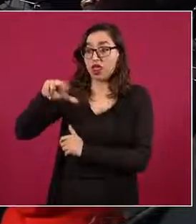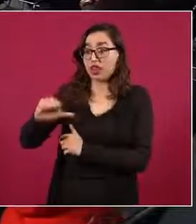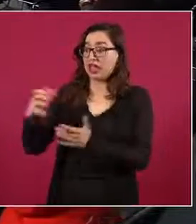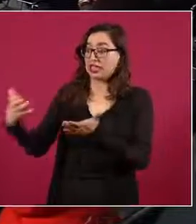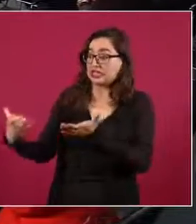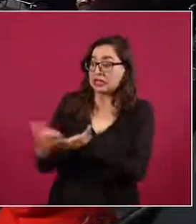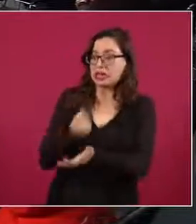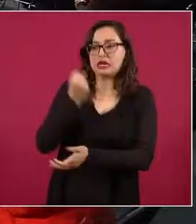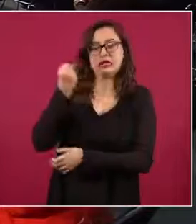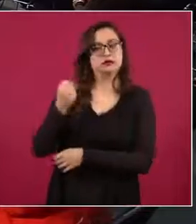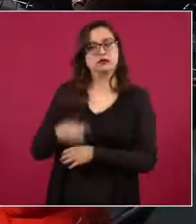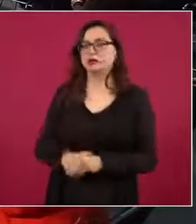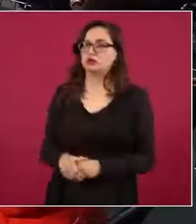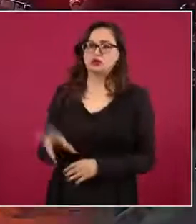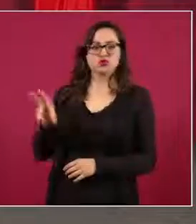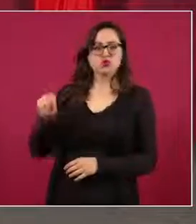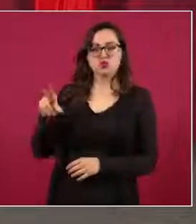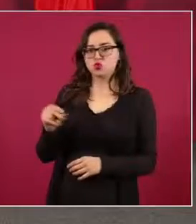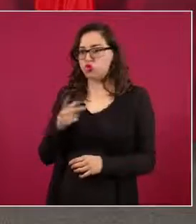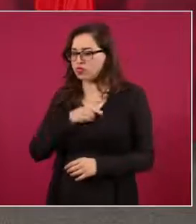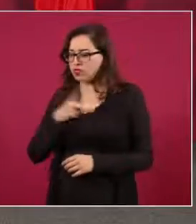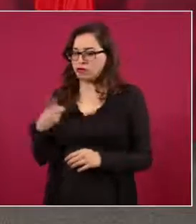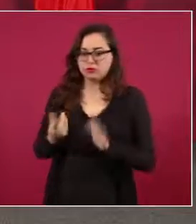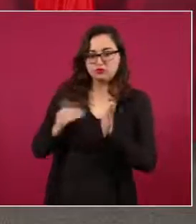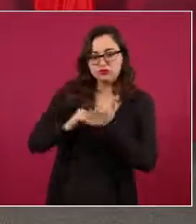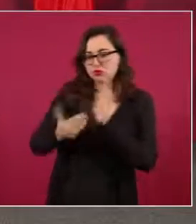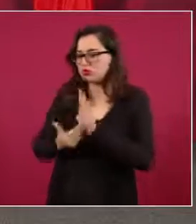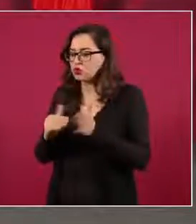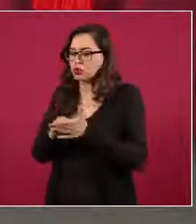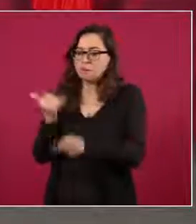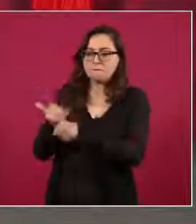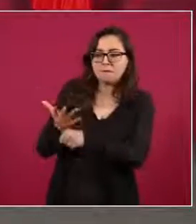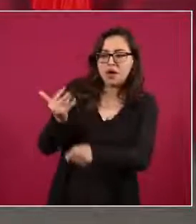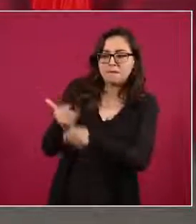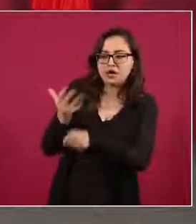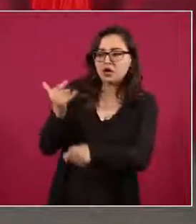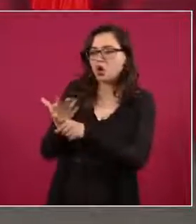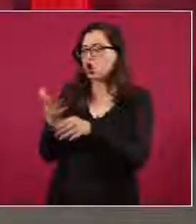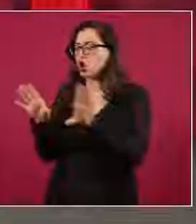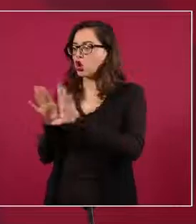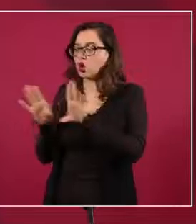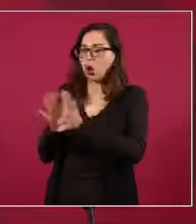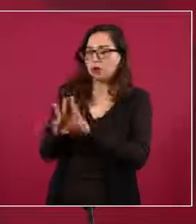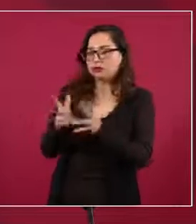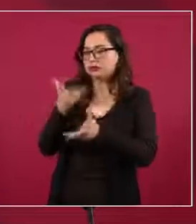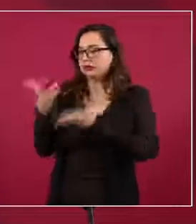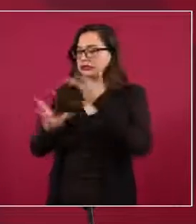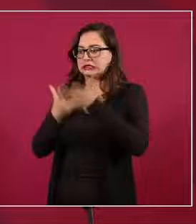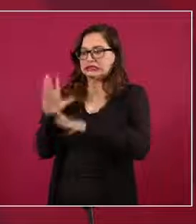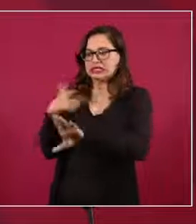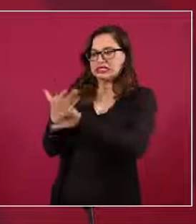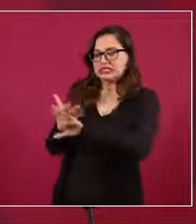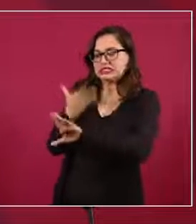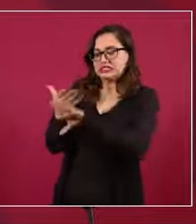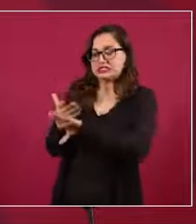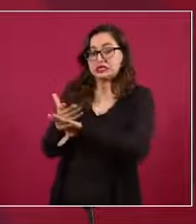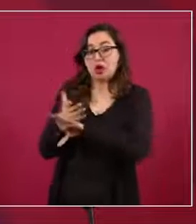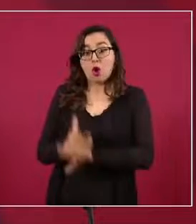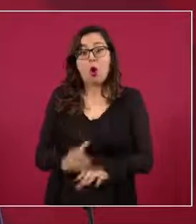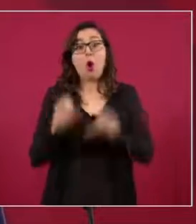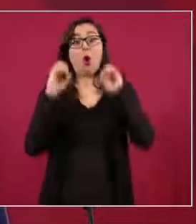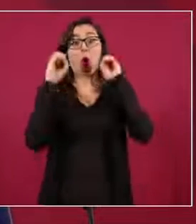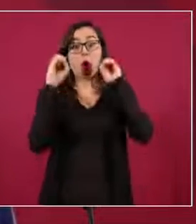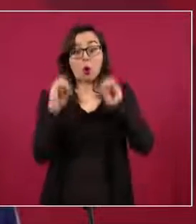que si ganan la presidencia no tengan mayoría en el Congreso, para que